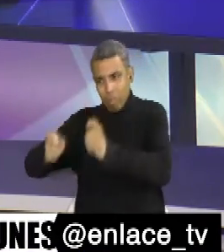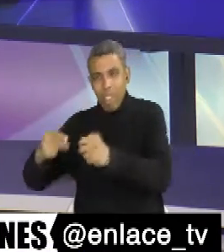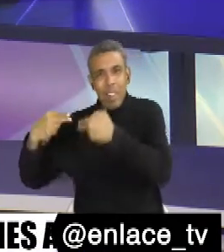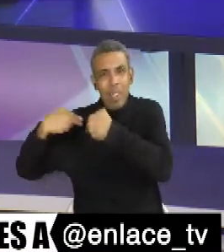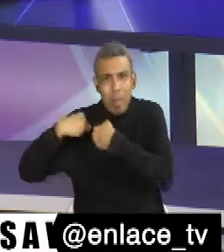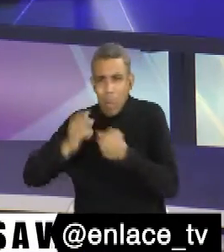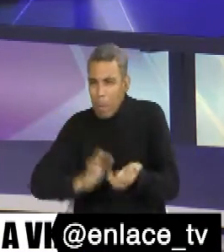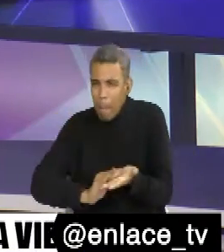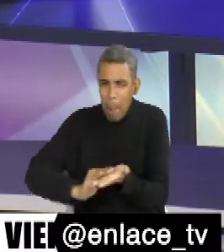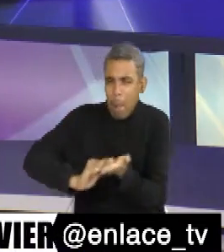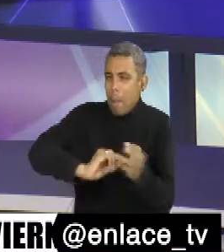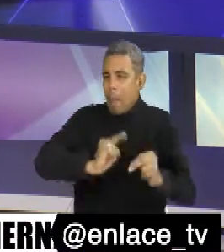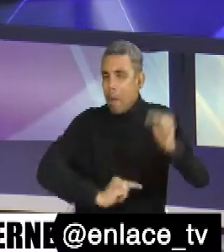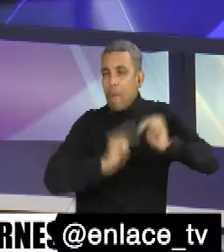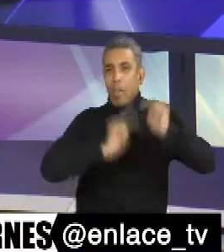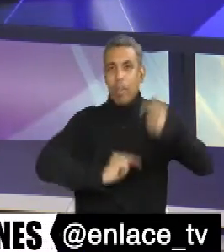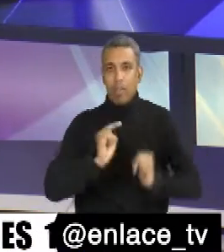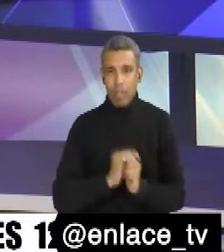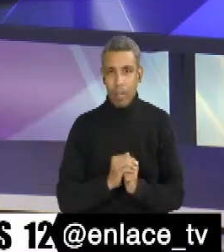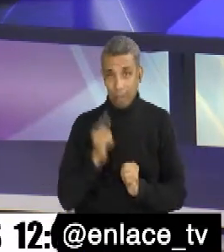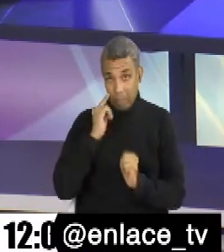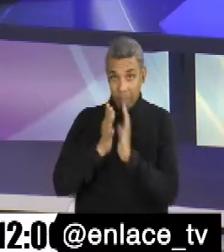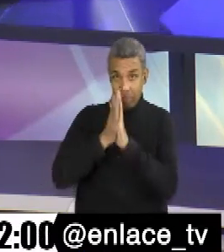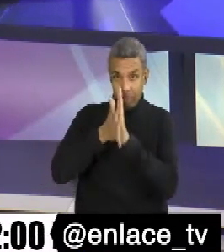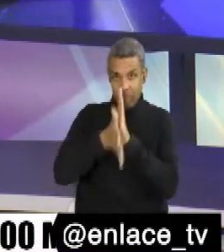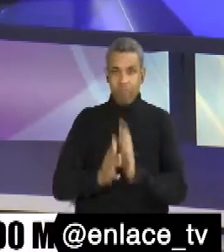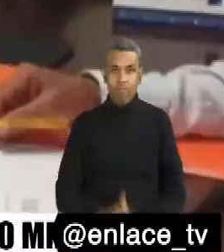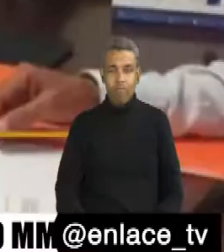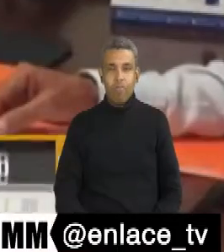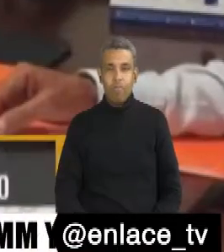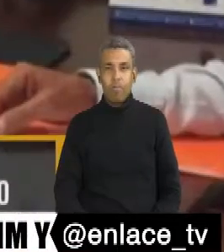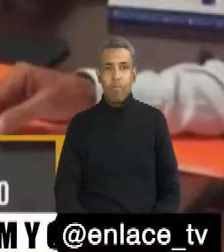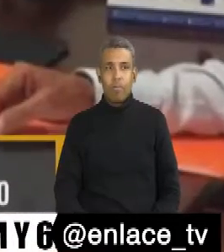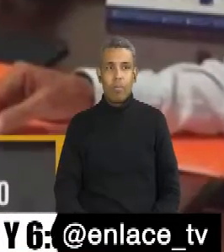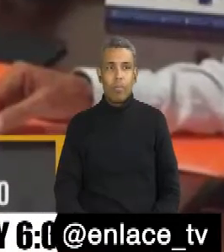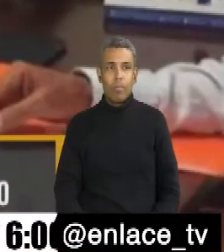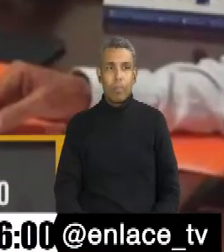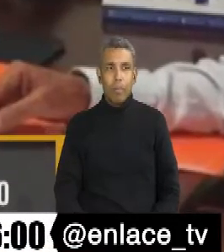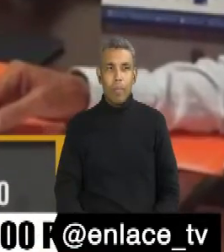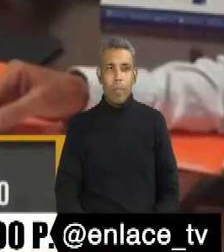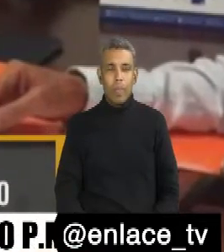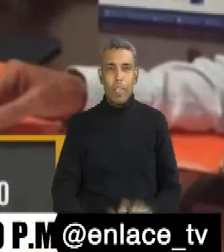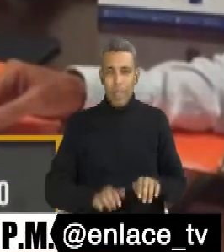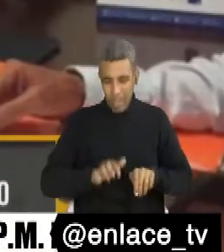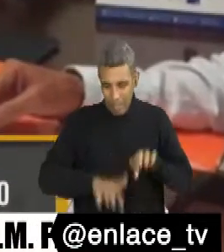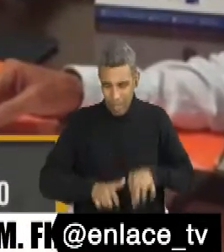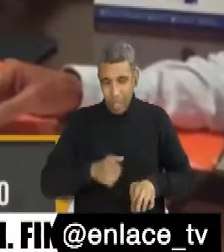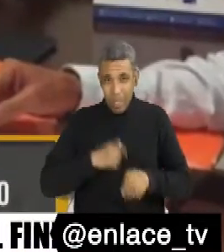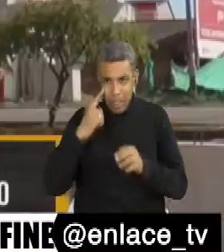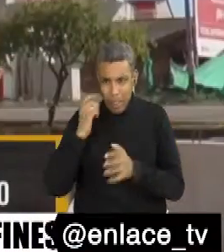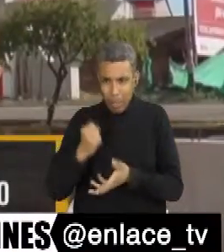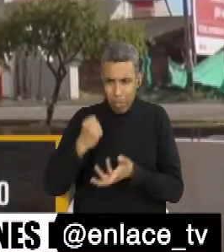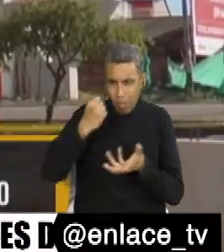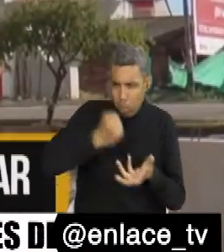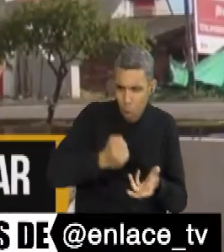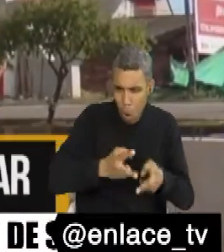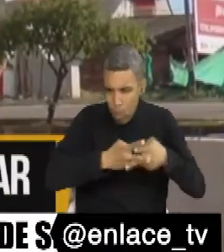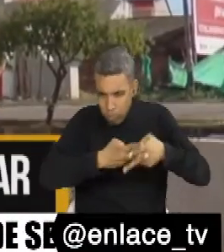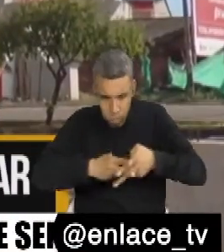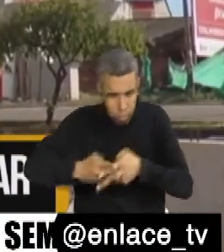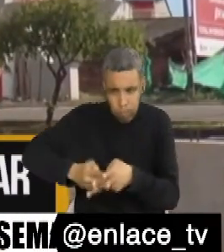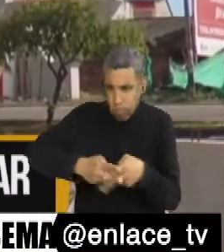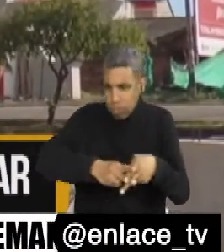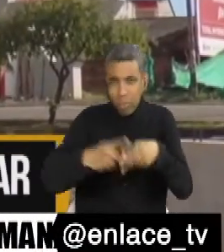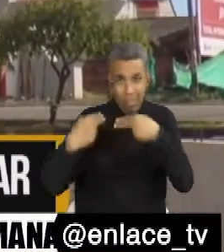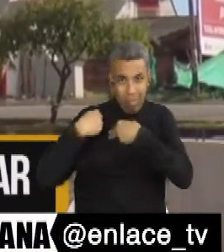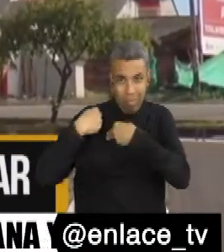secretario de Infraestructura de Santander, Mauricio Mejía. El secretario de Infraestructura de Santander, Mauricio Mejía, expuso a Enlace Noticias el